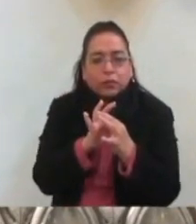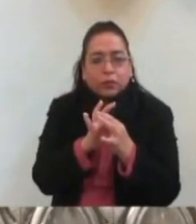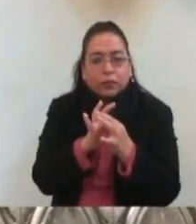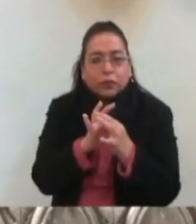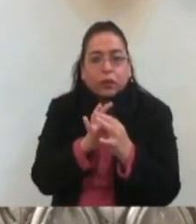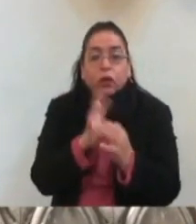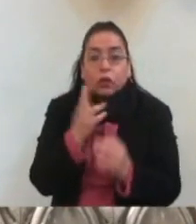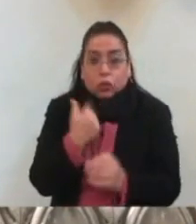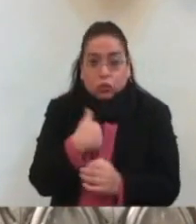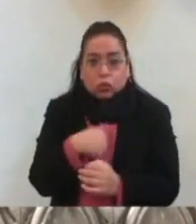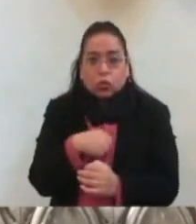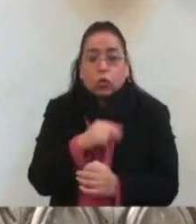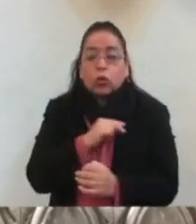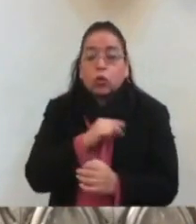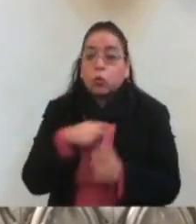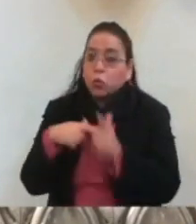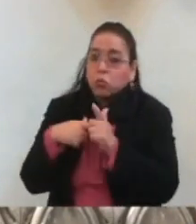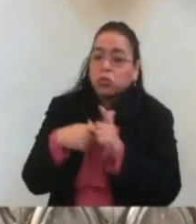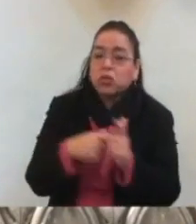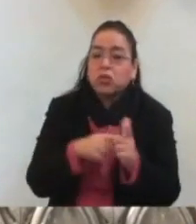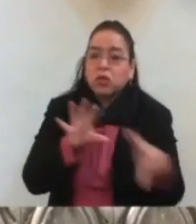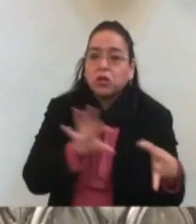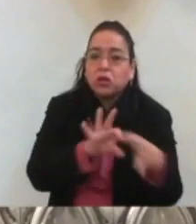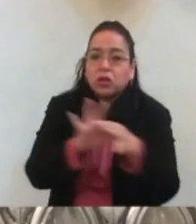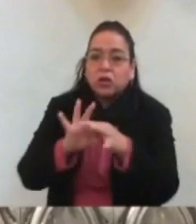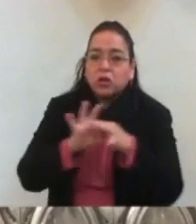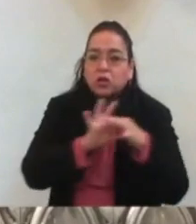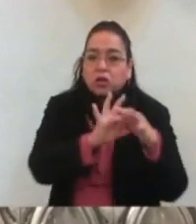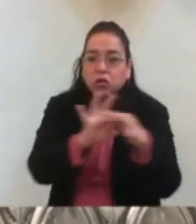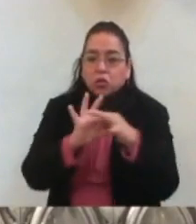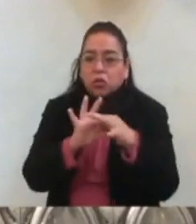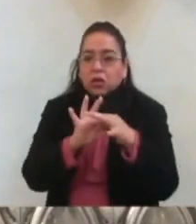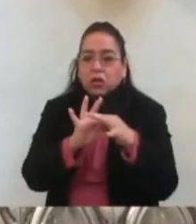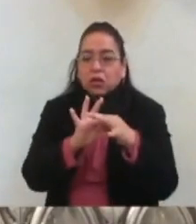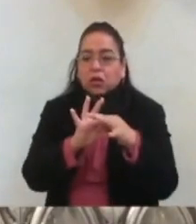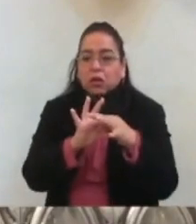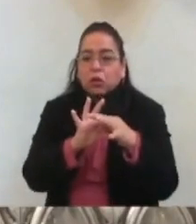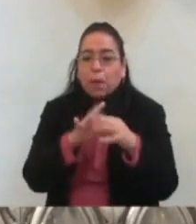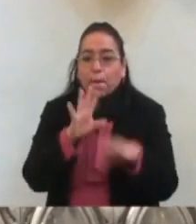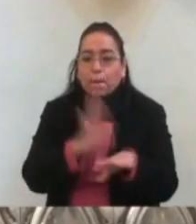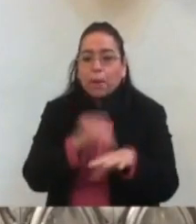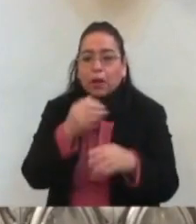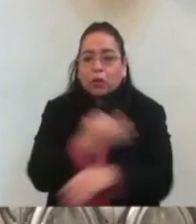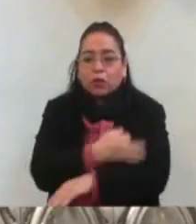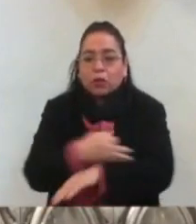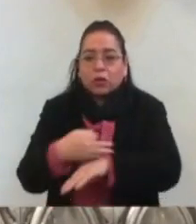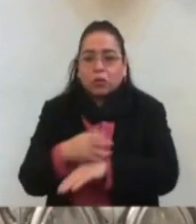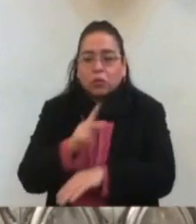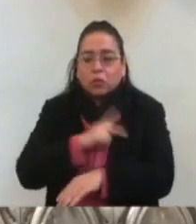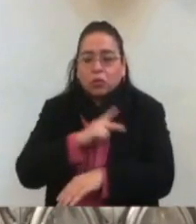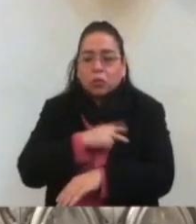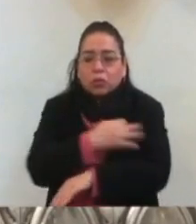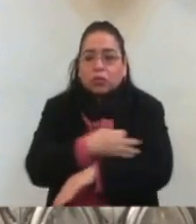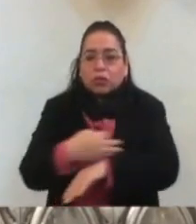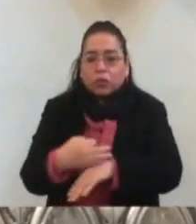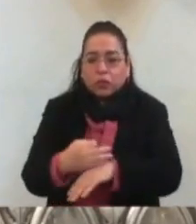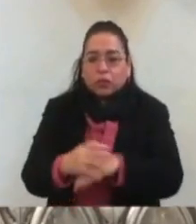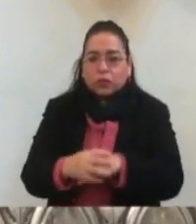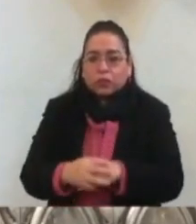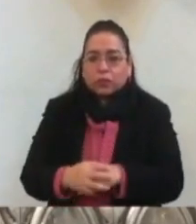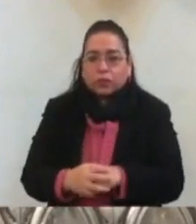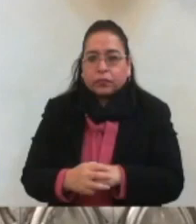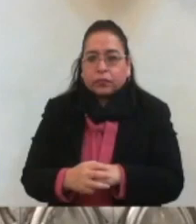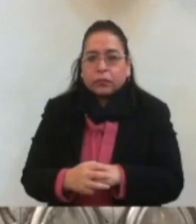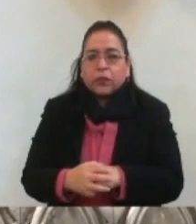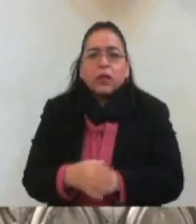oportunidad fortalecer los lazos familiares decirnos que